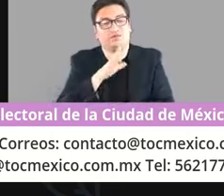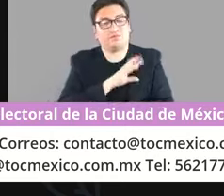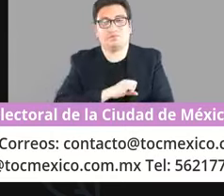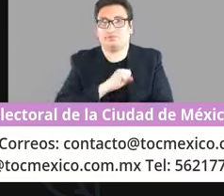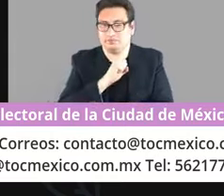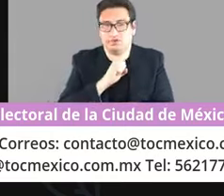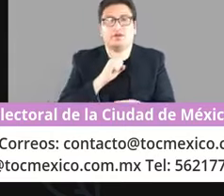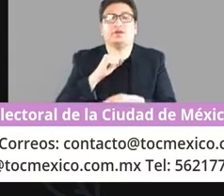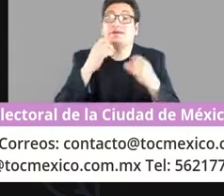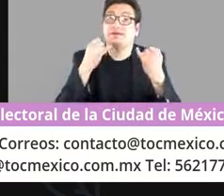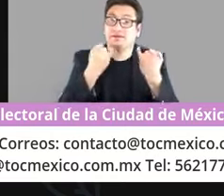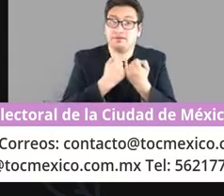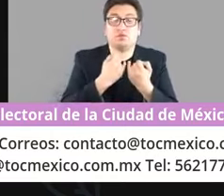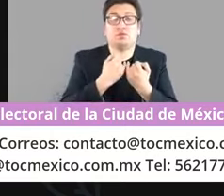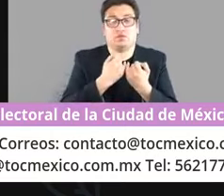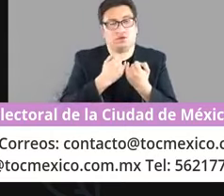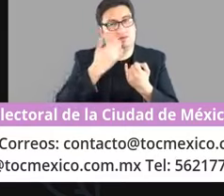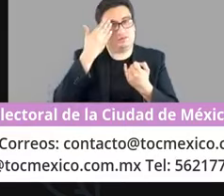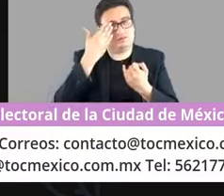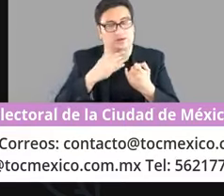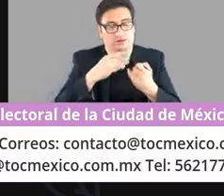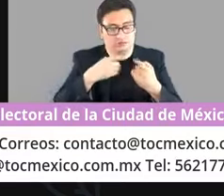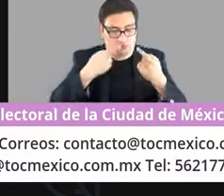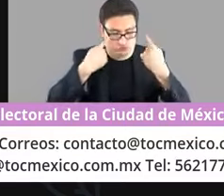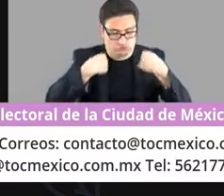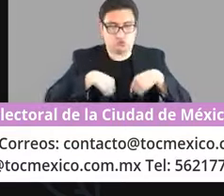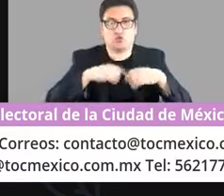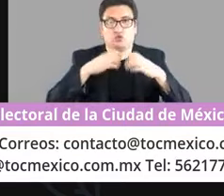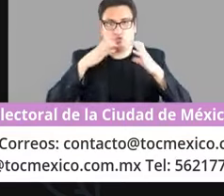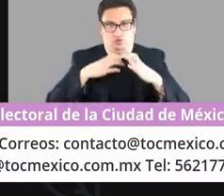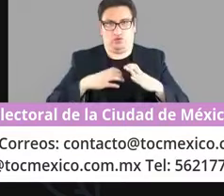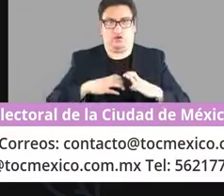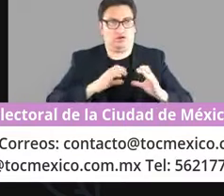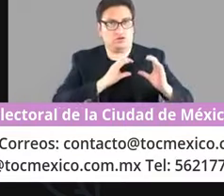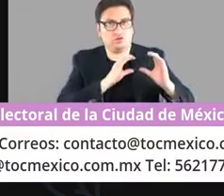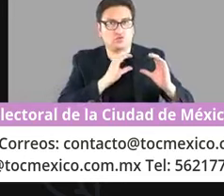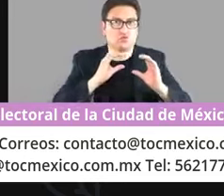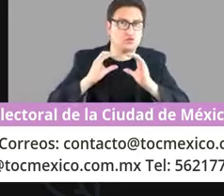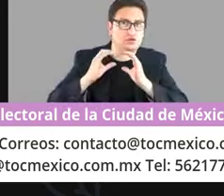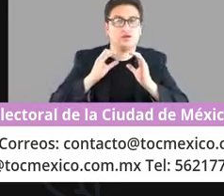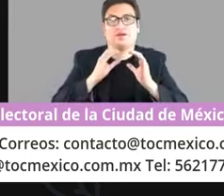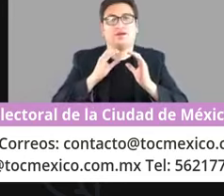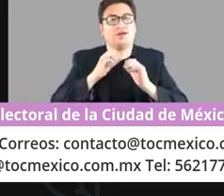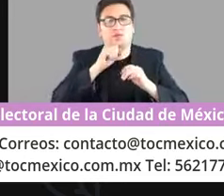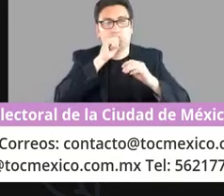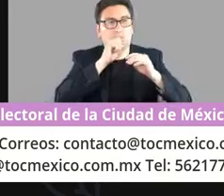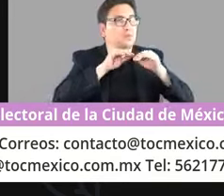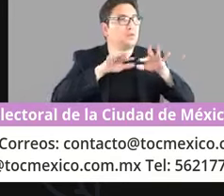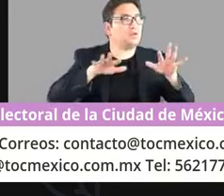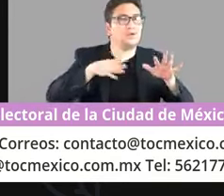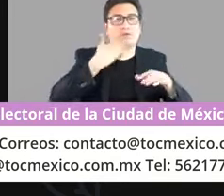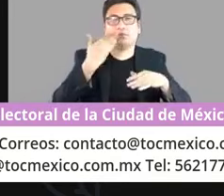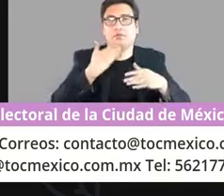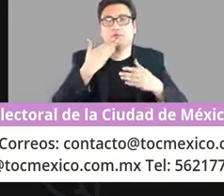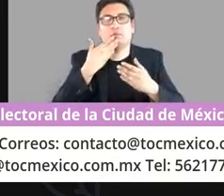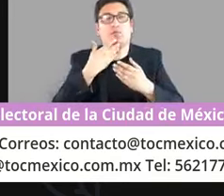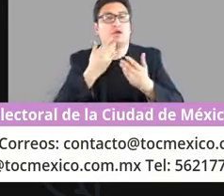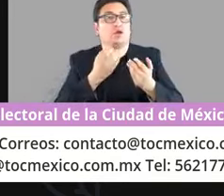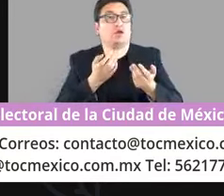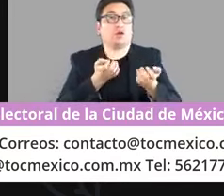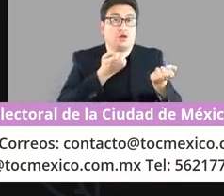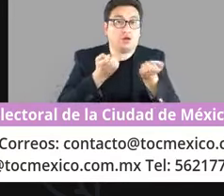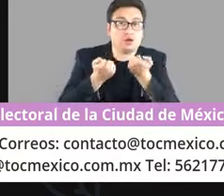como cuidamos nuestra salud física o que se habla tanto como de ejercicio, de comer saludable,